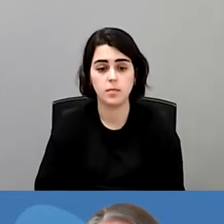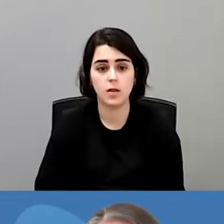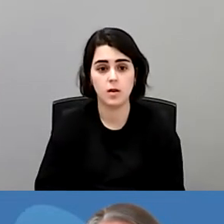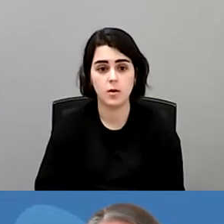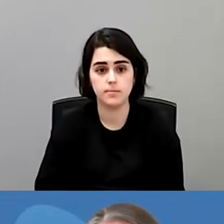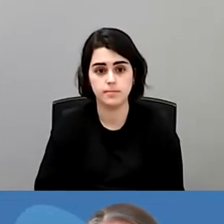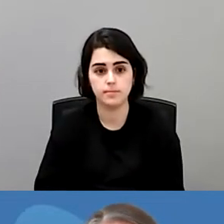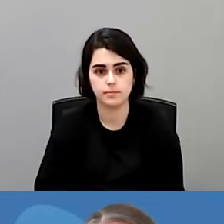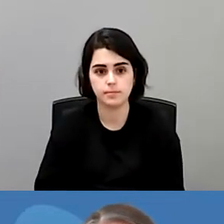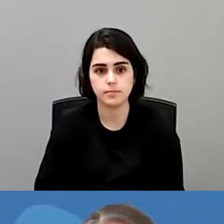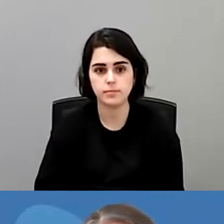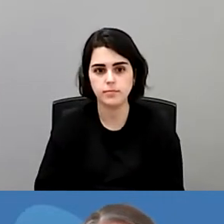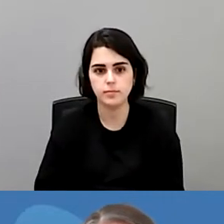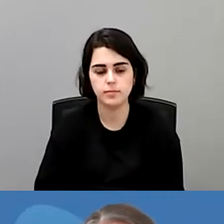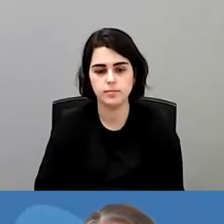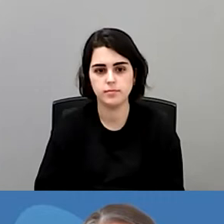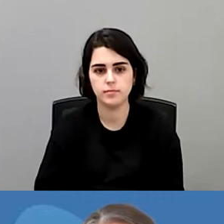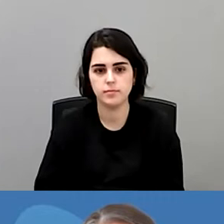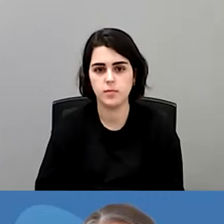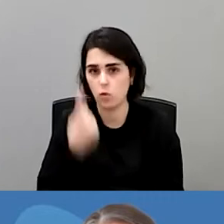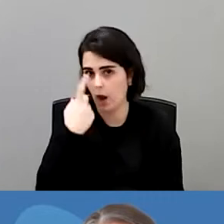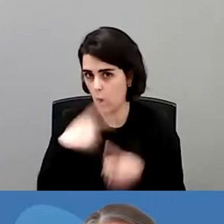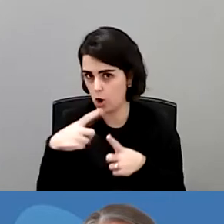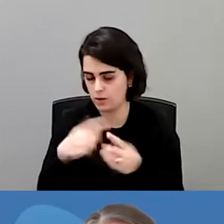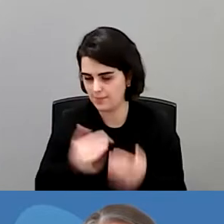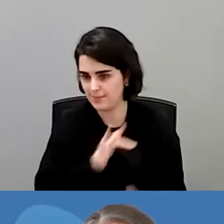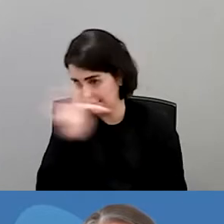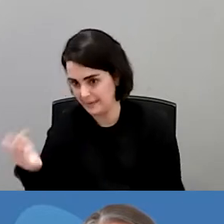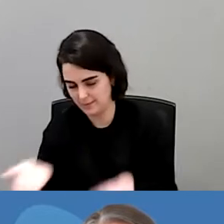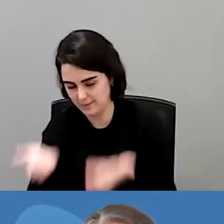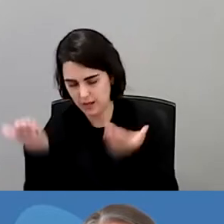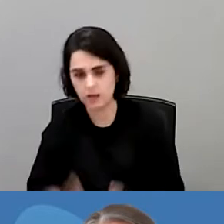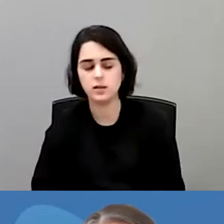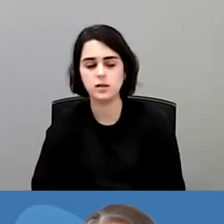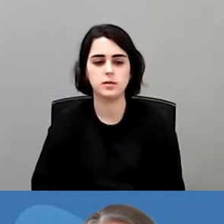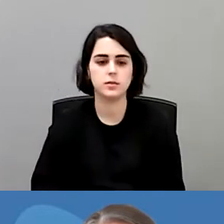Bueno, una cosa. Adelante. Es que, a